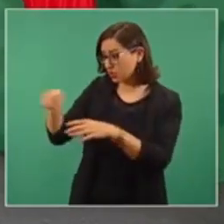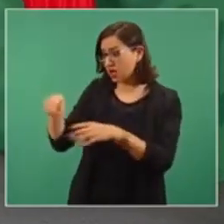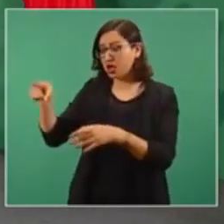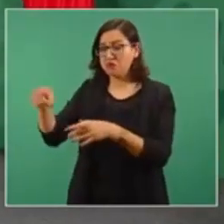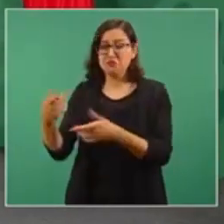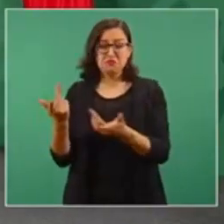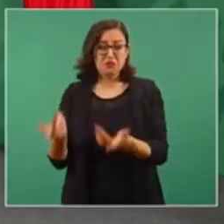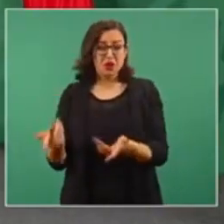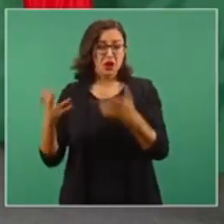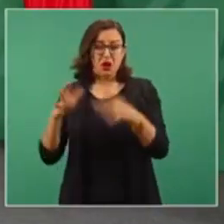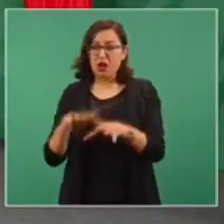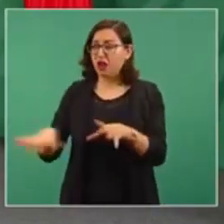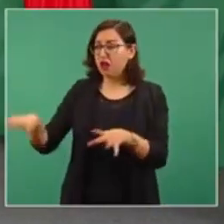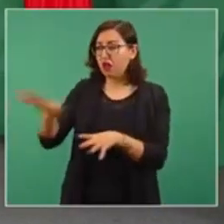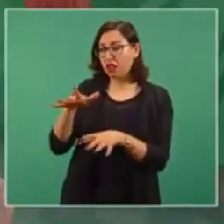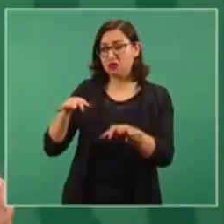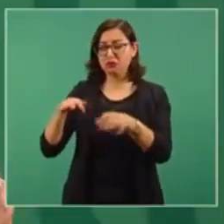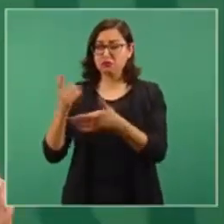Pagaban más